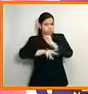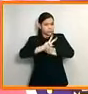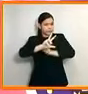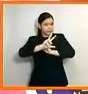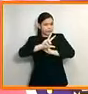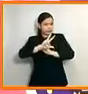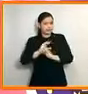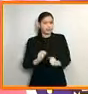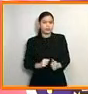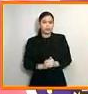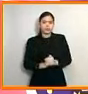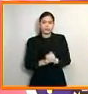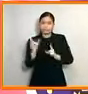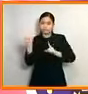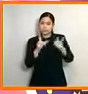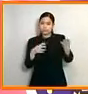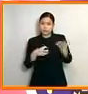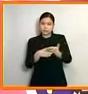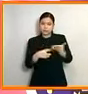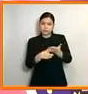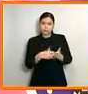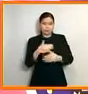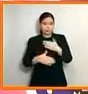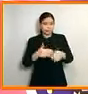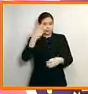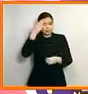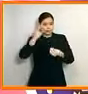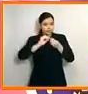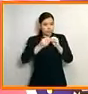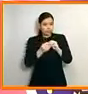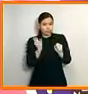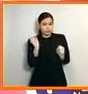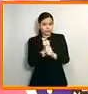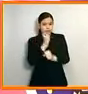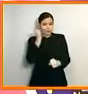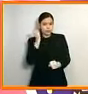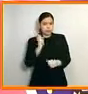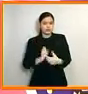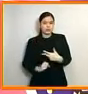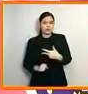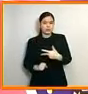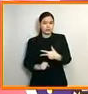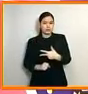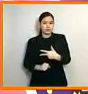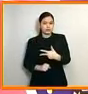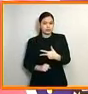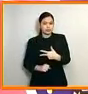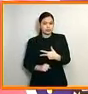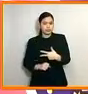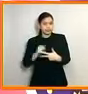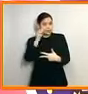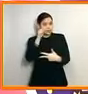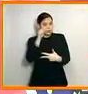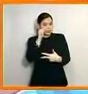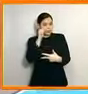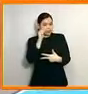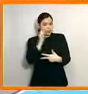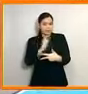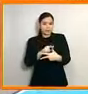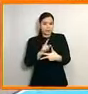3. Así que alistrían su boleto porque a continuación conoceremos el primer número seleccionado. Atentos porque este